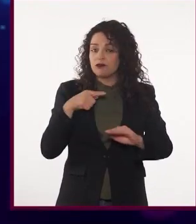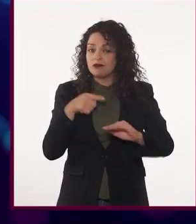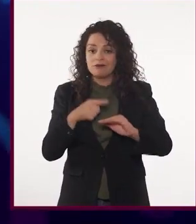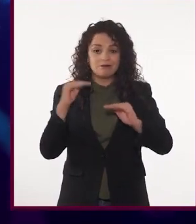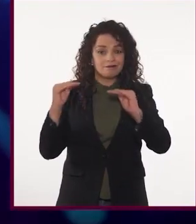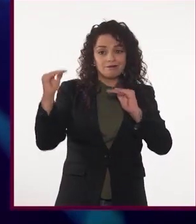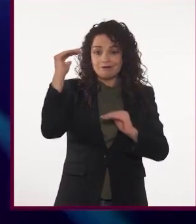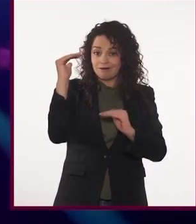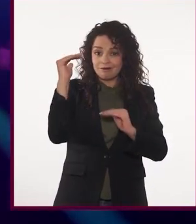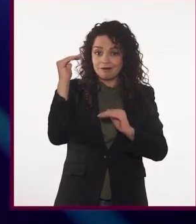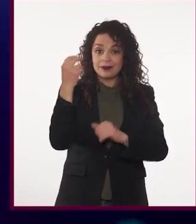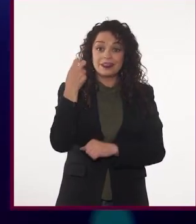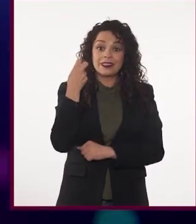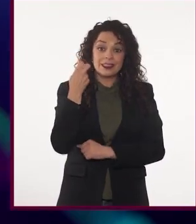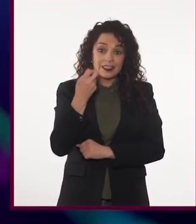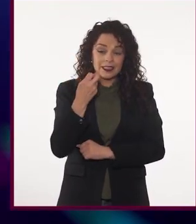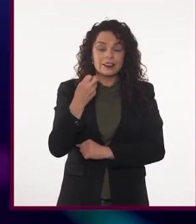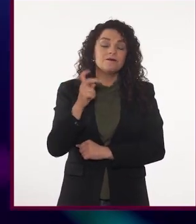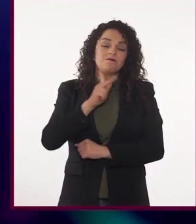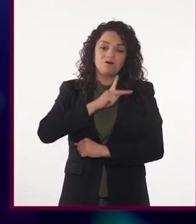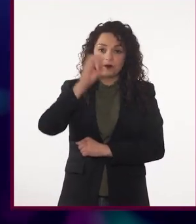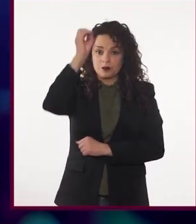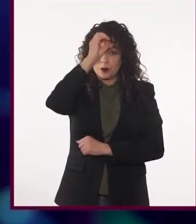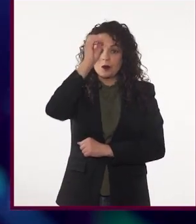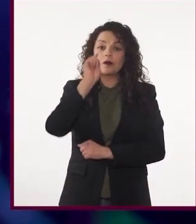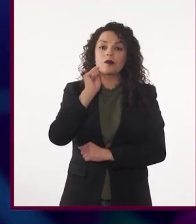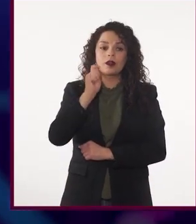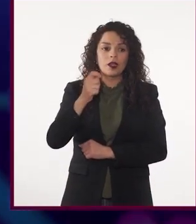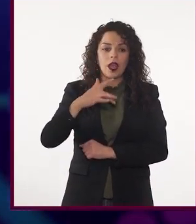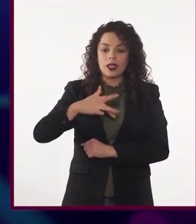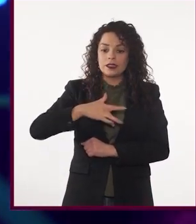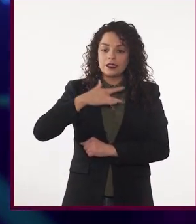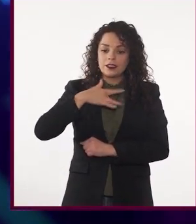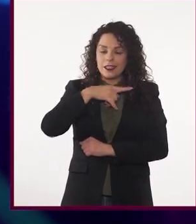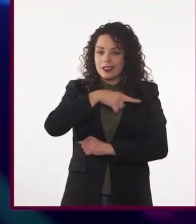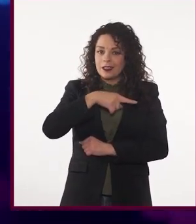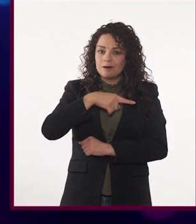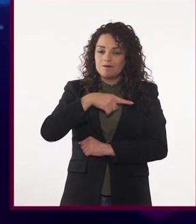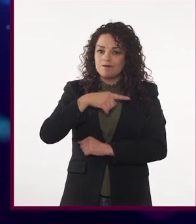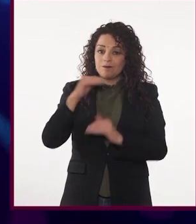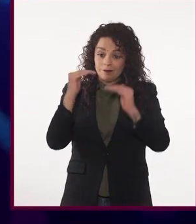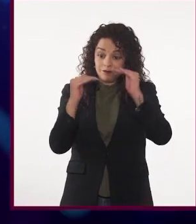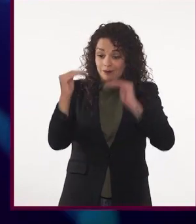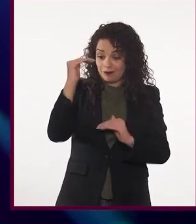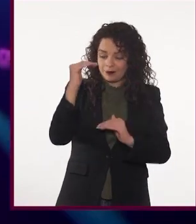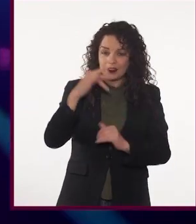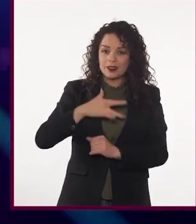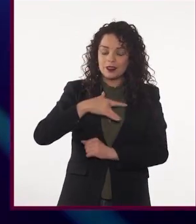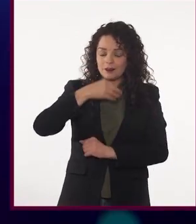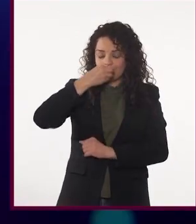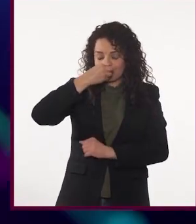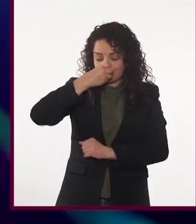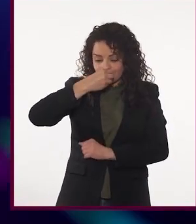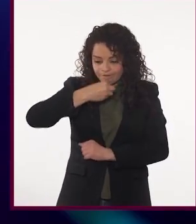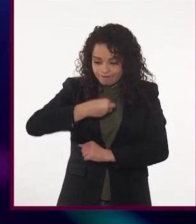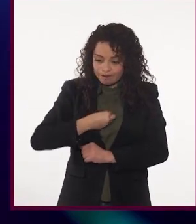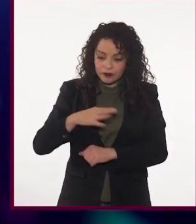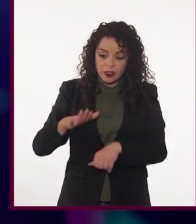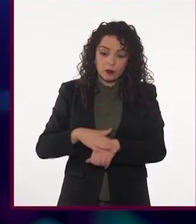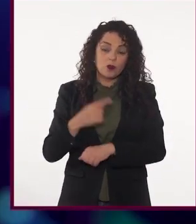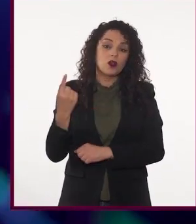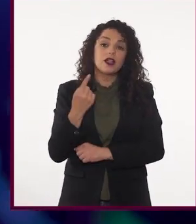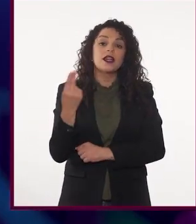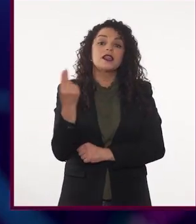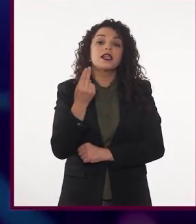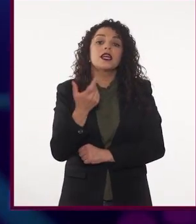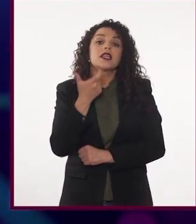creo que están en una situación de que se sienten obligadas muchas veces por tener un recurso económico,